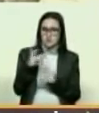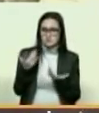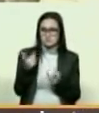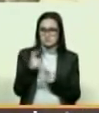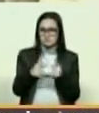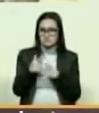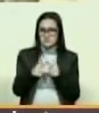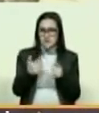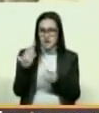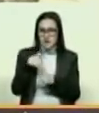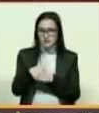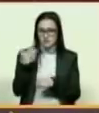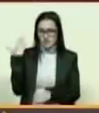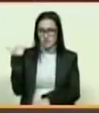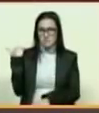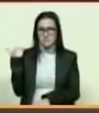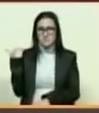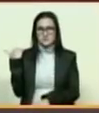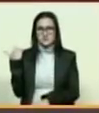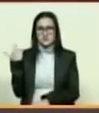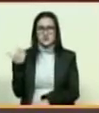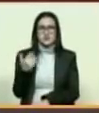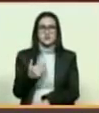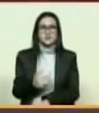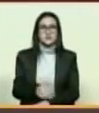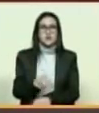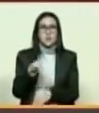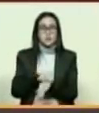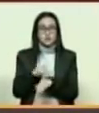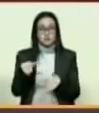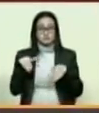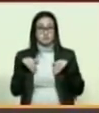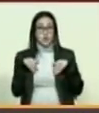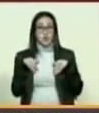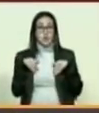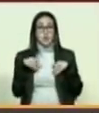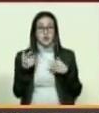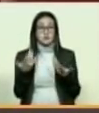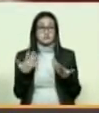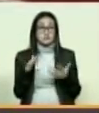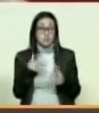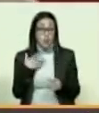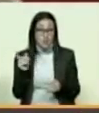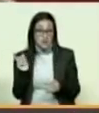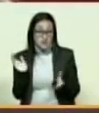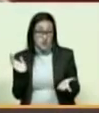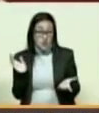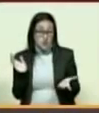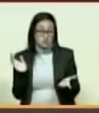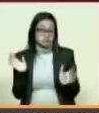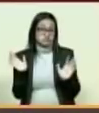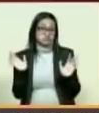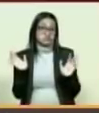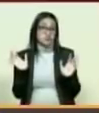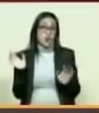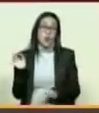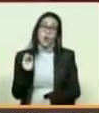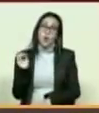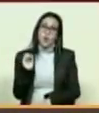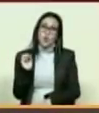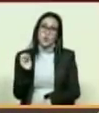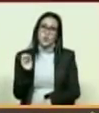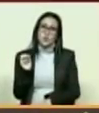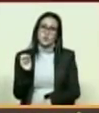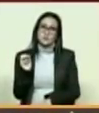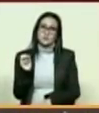en aquellas elecciones parlamentarias hace algún tiempo atrás, donde la oposición se retira? ¿Es una posibilidad? Y por otro lado, digo que es